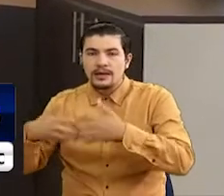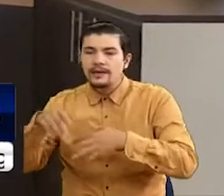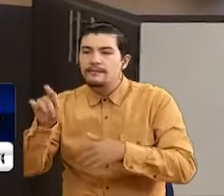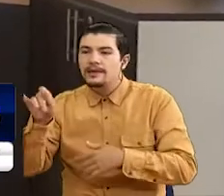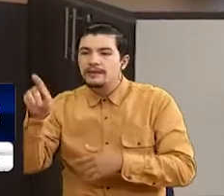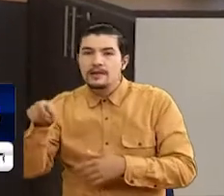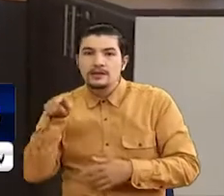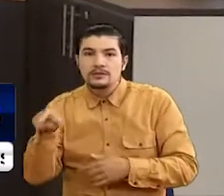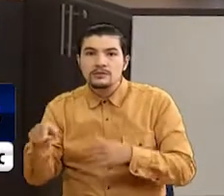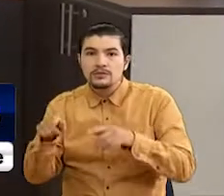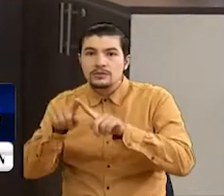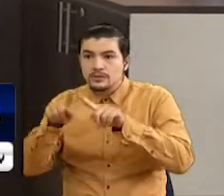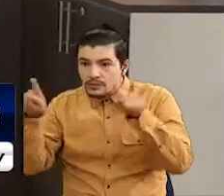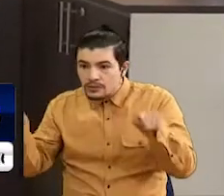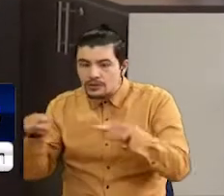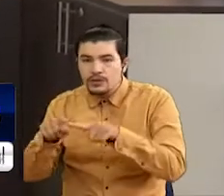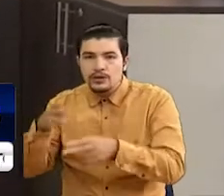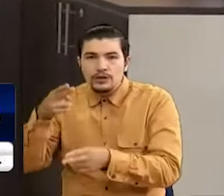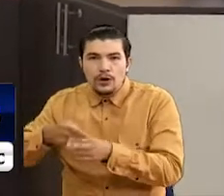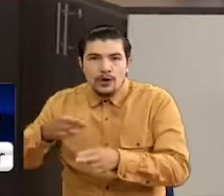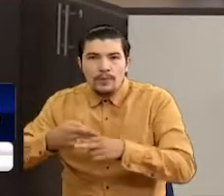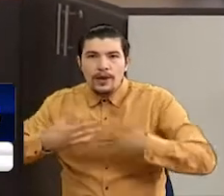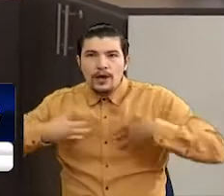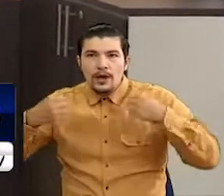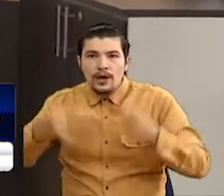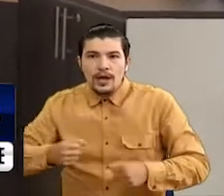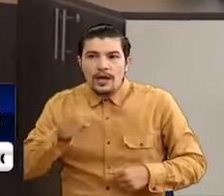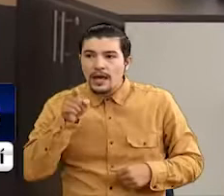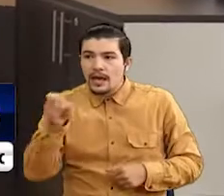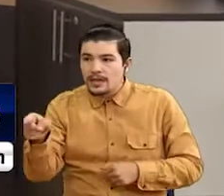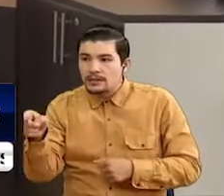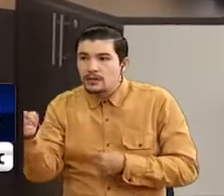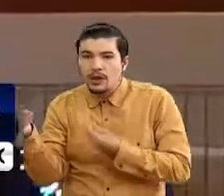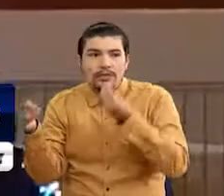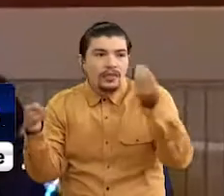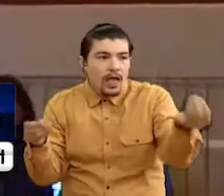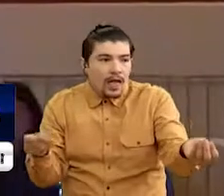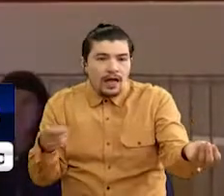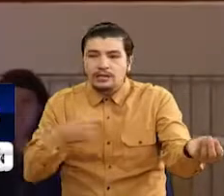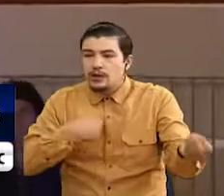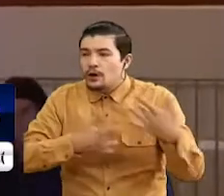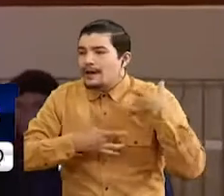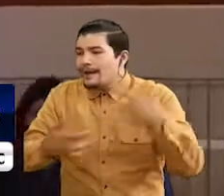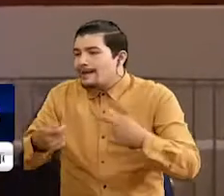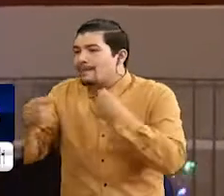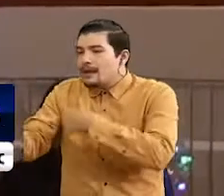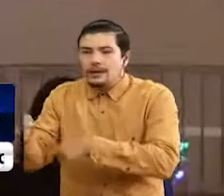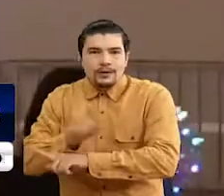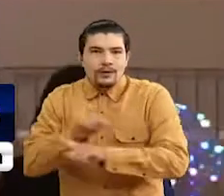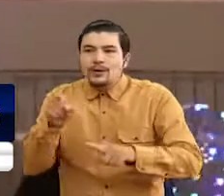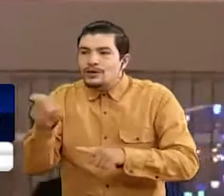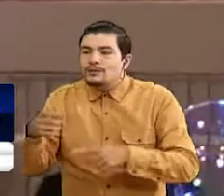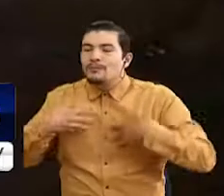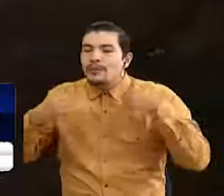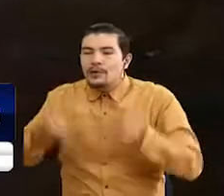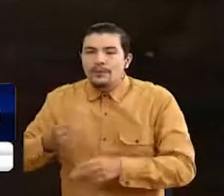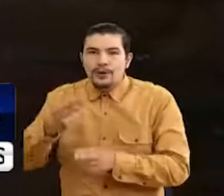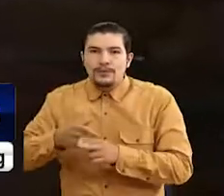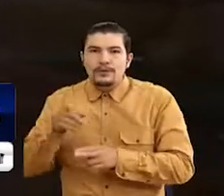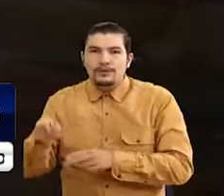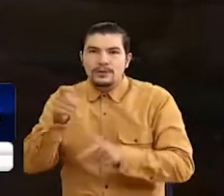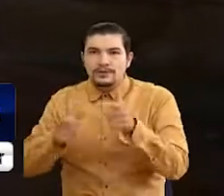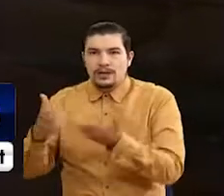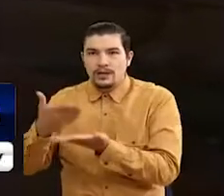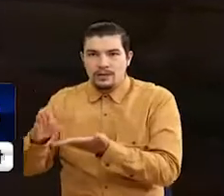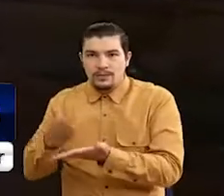nombre propio esos tiquetes no se pueden ceder ni regalar además del pliego de cargos la superintendencia dispuso